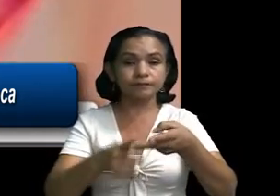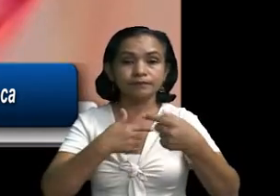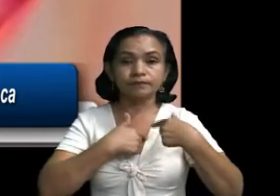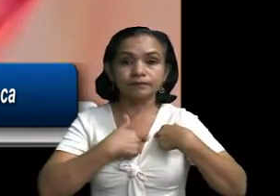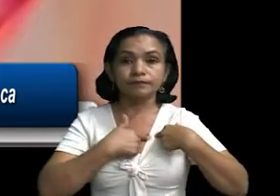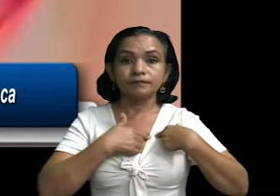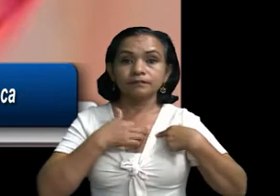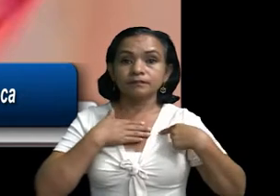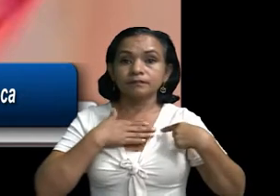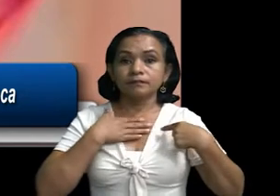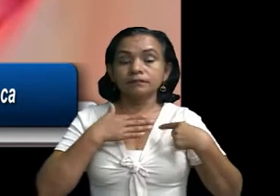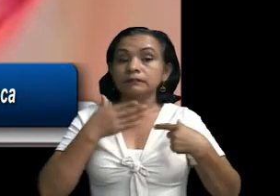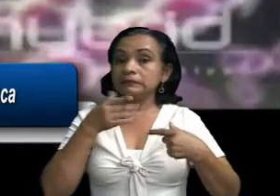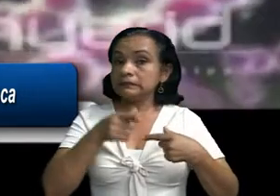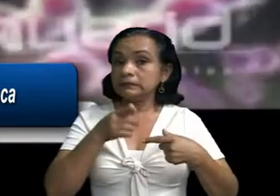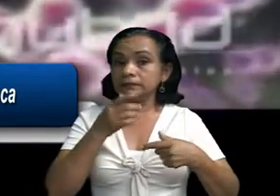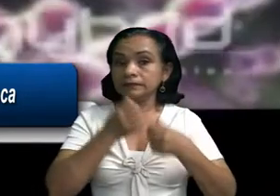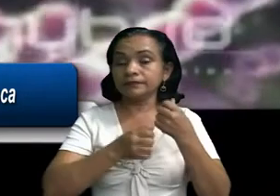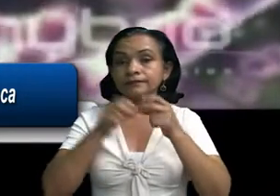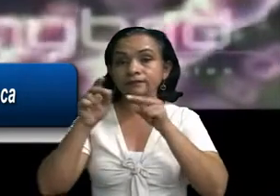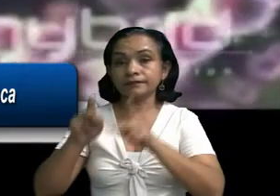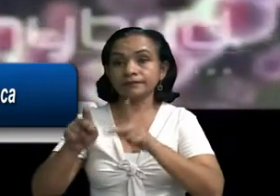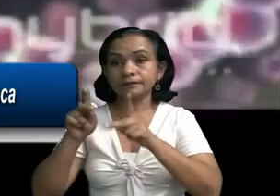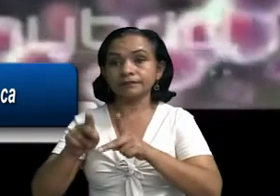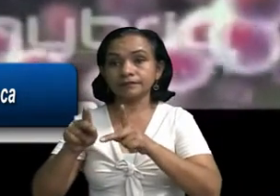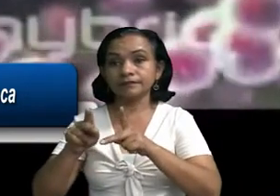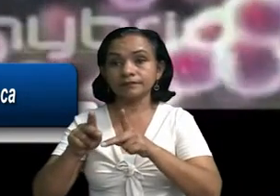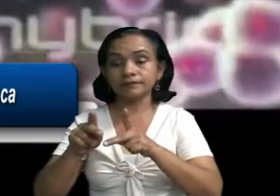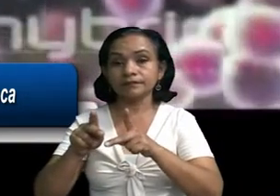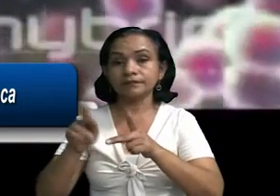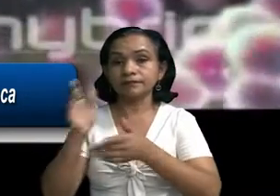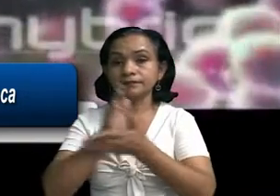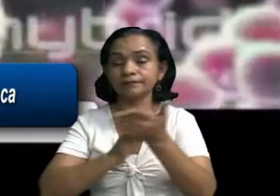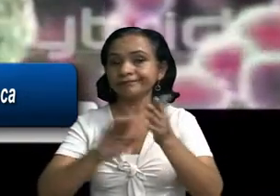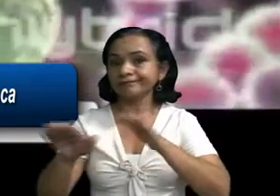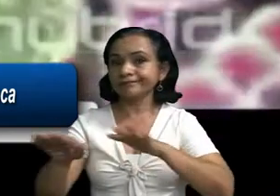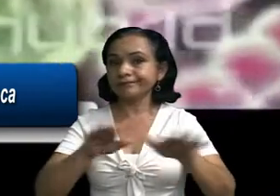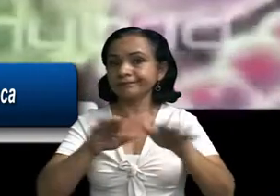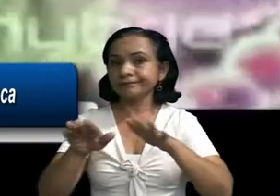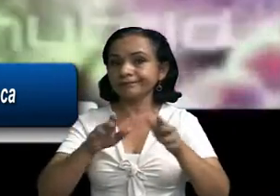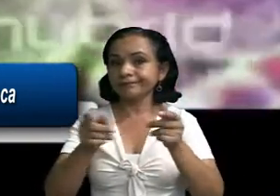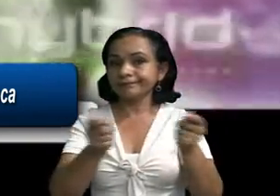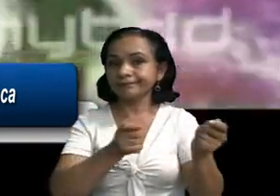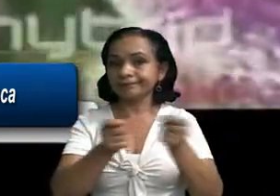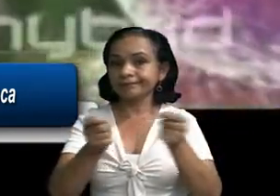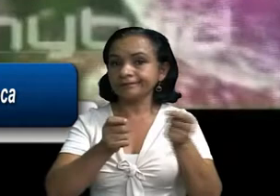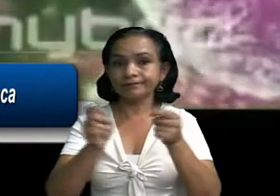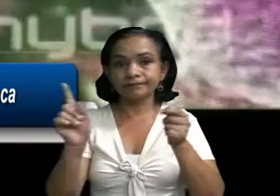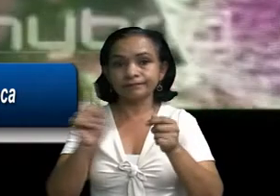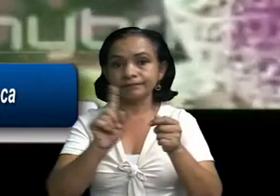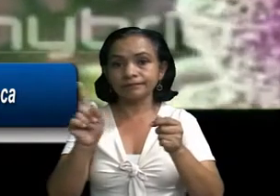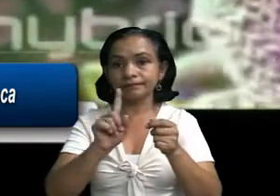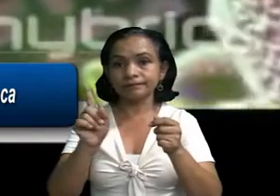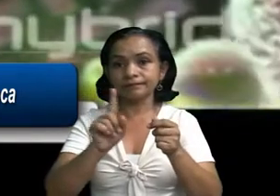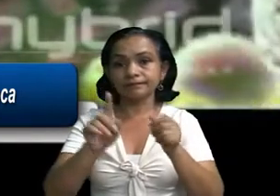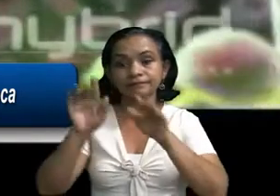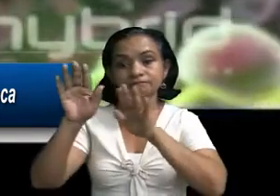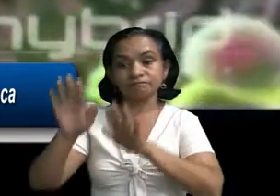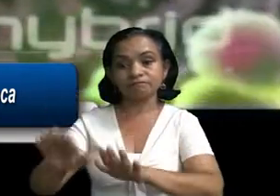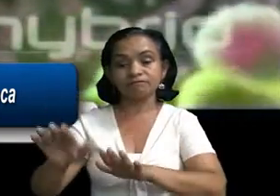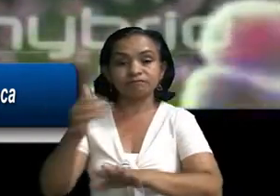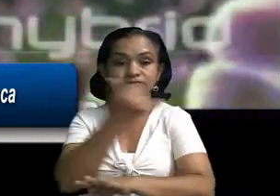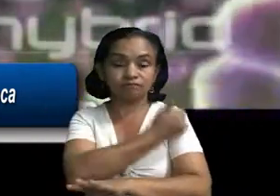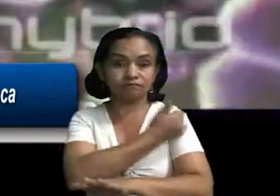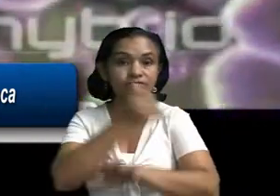Si tiene factores de riesgo, el paciente la mayoría de veces no puede ser manejado ambulatoriamente, sino que hay que